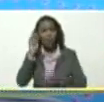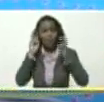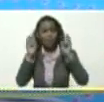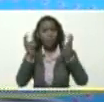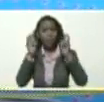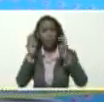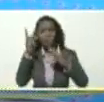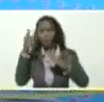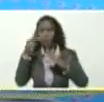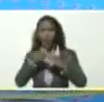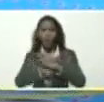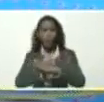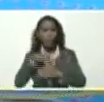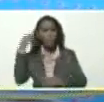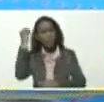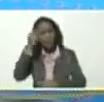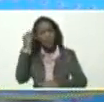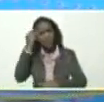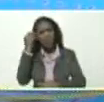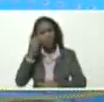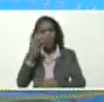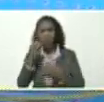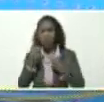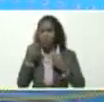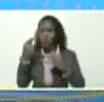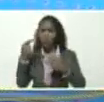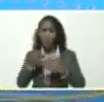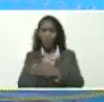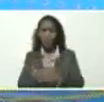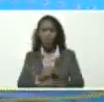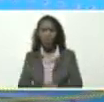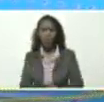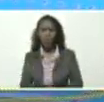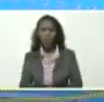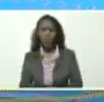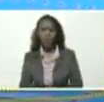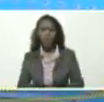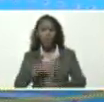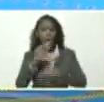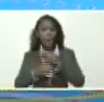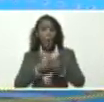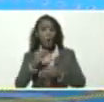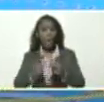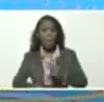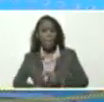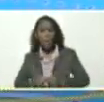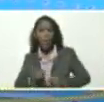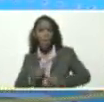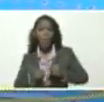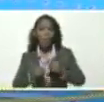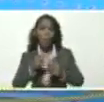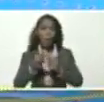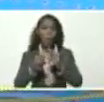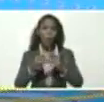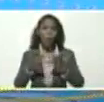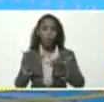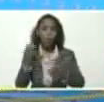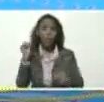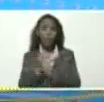muy profundos, de un pensamiento muy, pero muy profundo, que lo llevó a construir algo, una